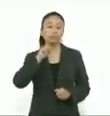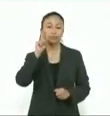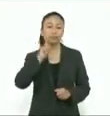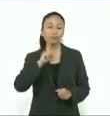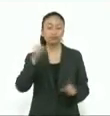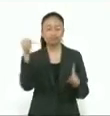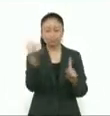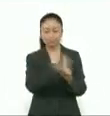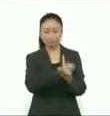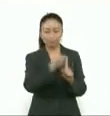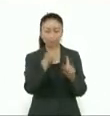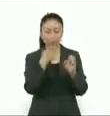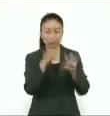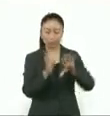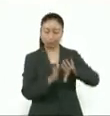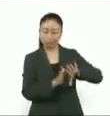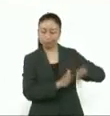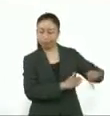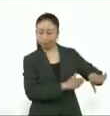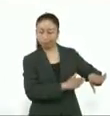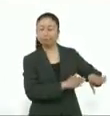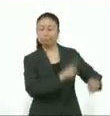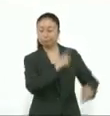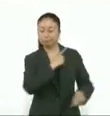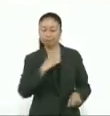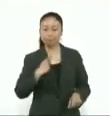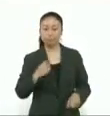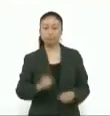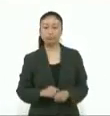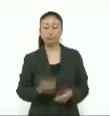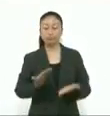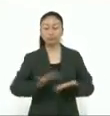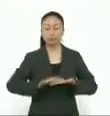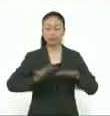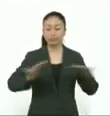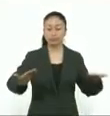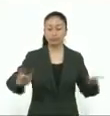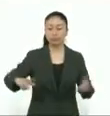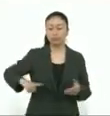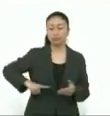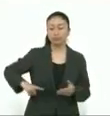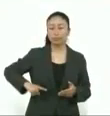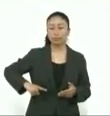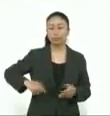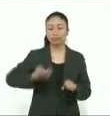la violencia. Es el turno de la gobernadora de Baja California,